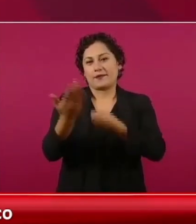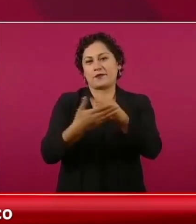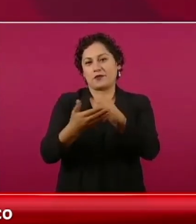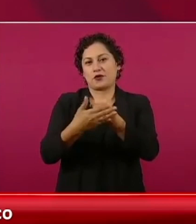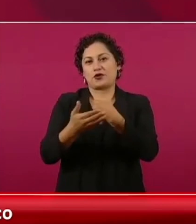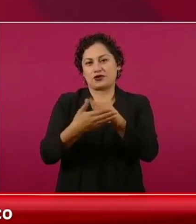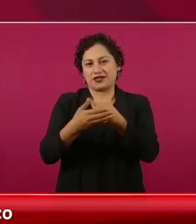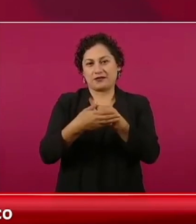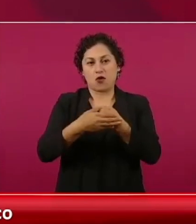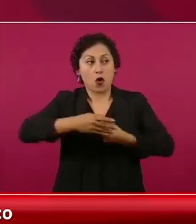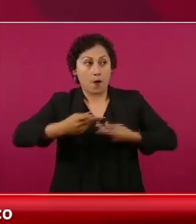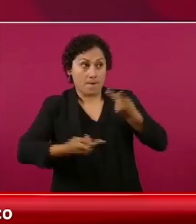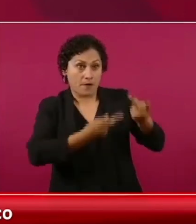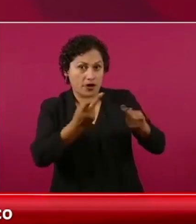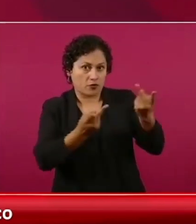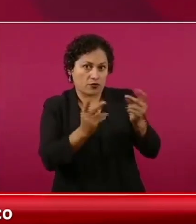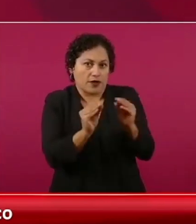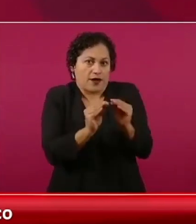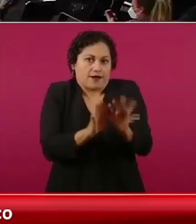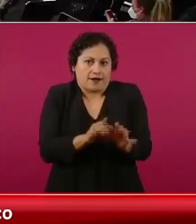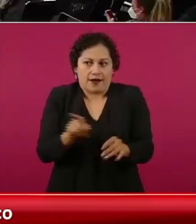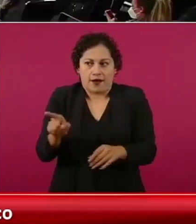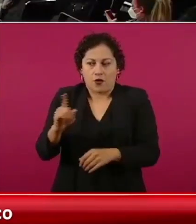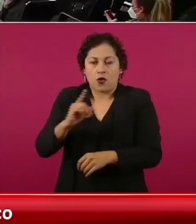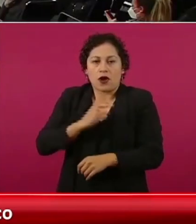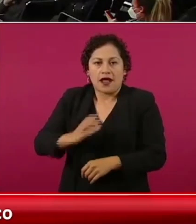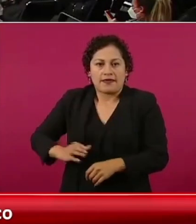conocerse, tienen que saber quiénes son,